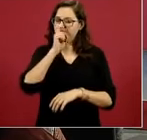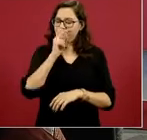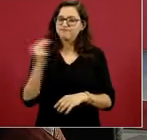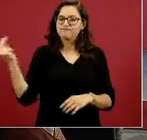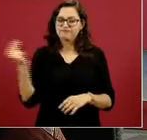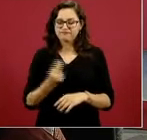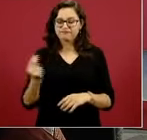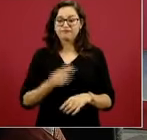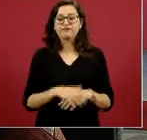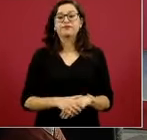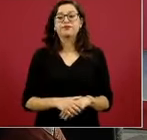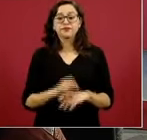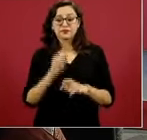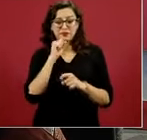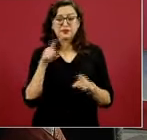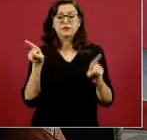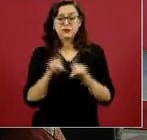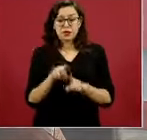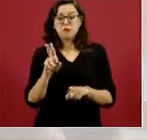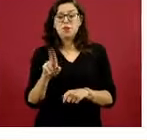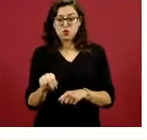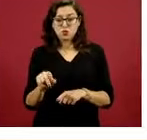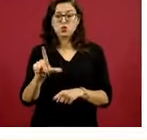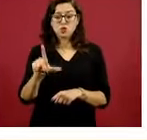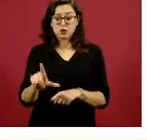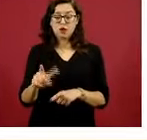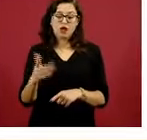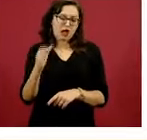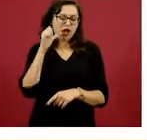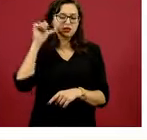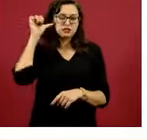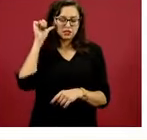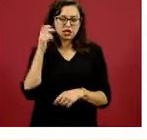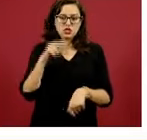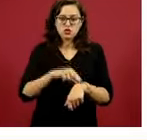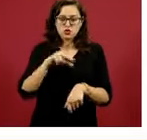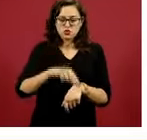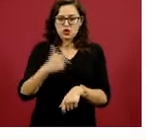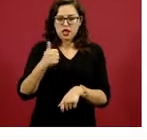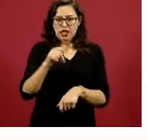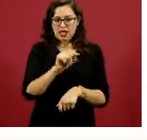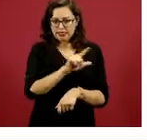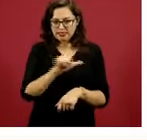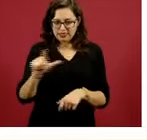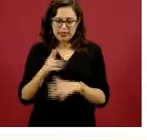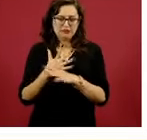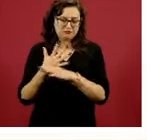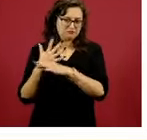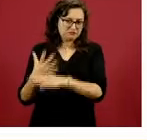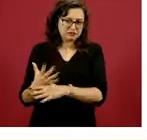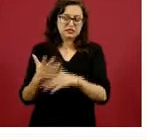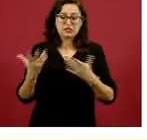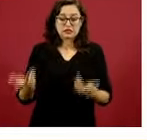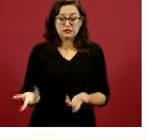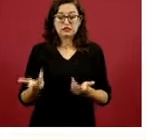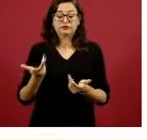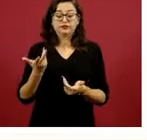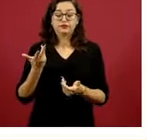caso de Nuevo León, que también comentó el doctor López-Gatell, principalmente porque teníamos los datos de ocupación hospitalaria,